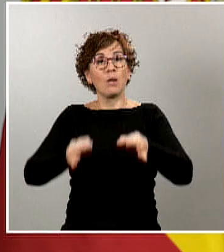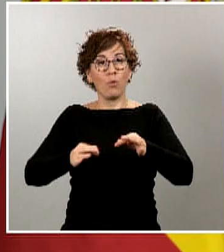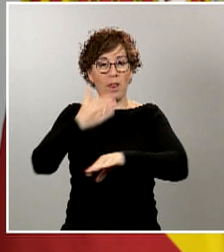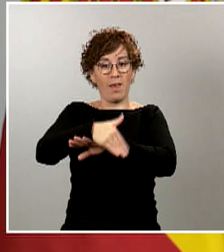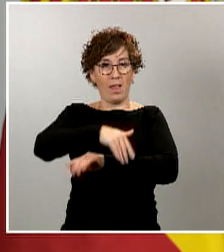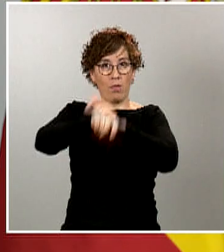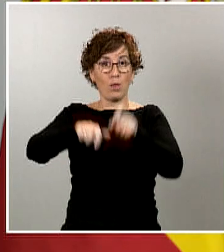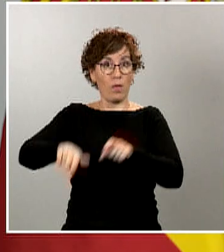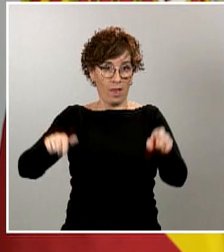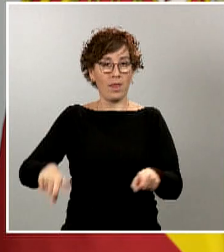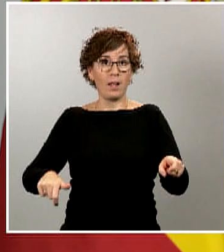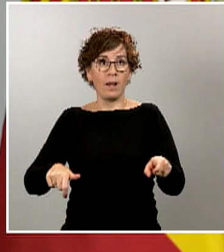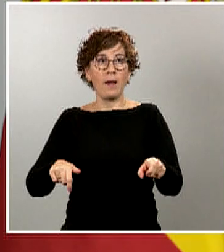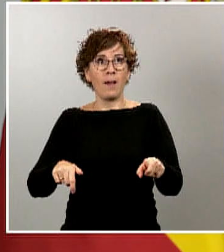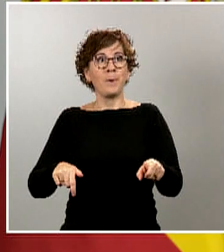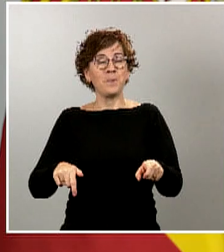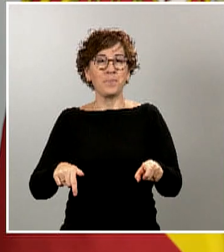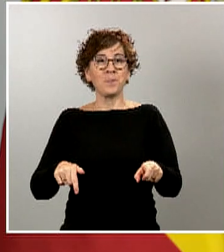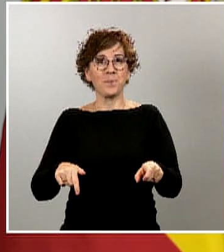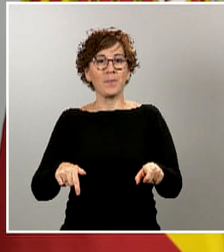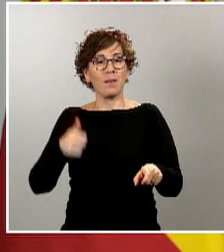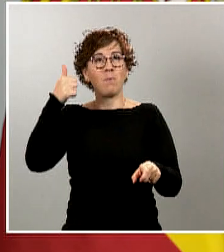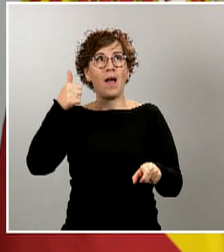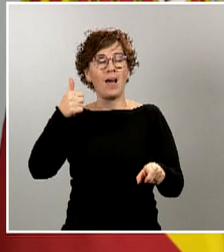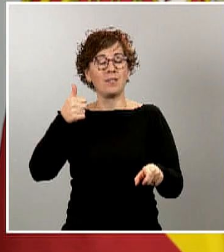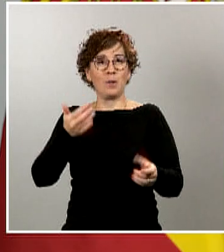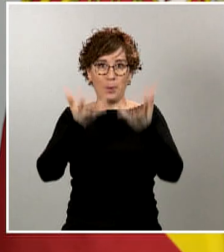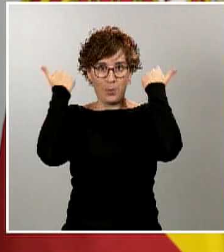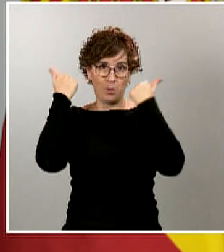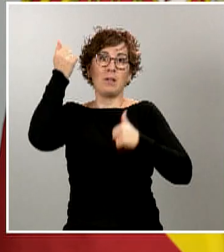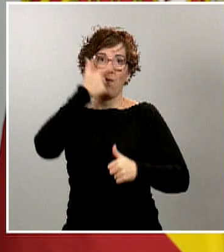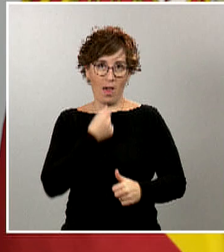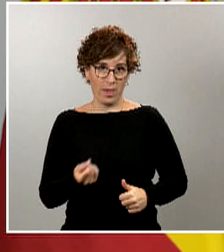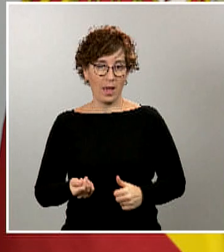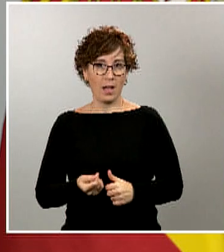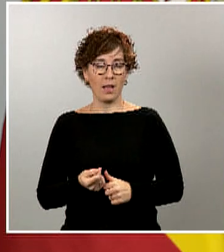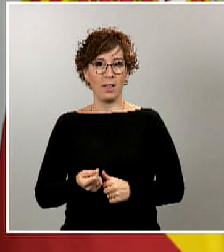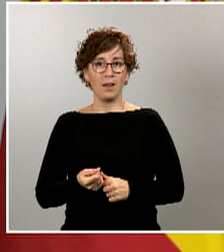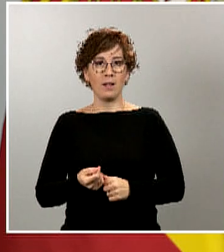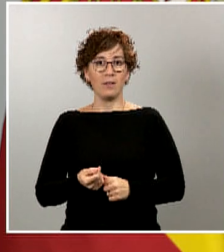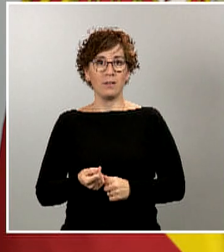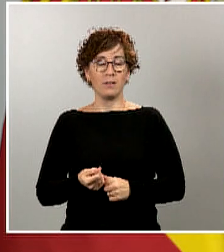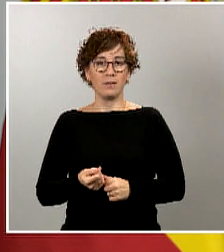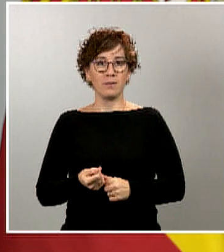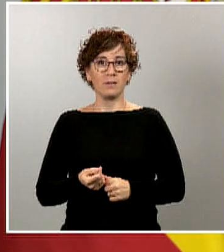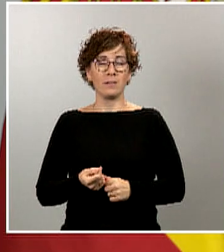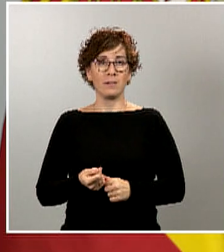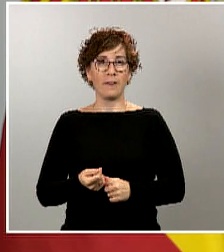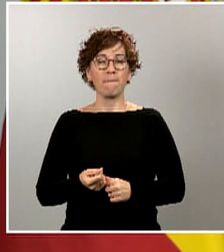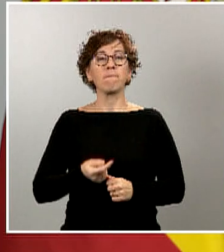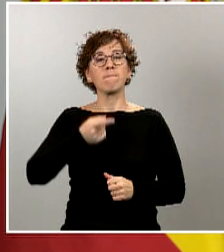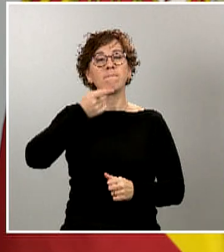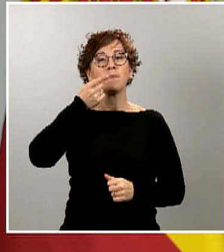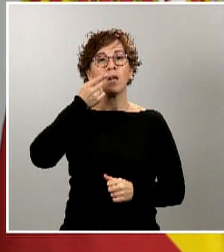manera es mucho más fluida, pero en ese ámbito de desinfección hemos estado en todas partes, no solamente en las